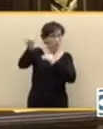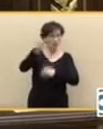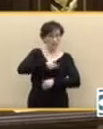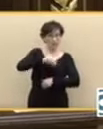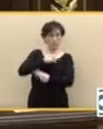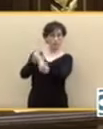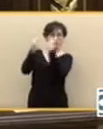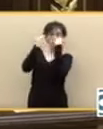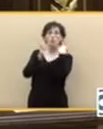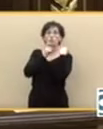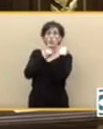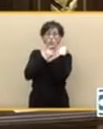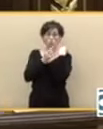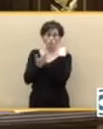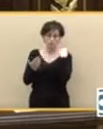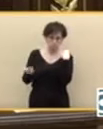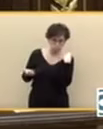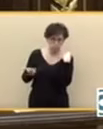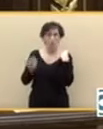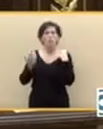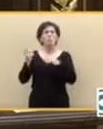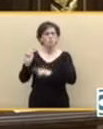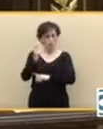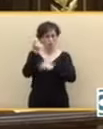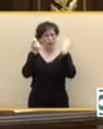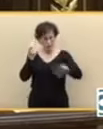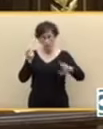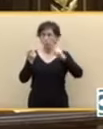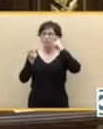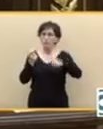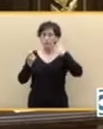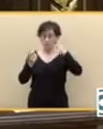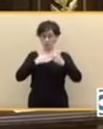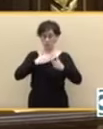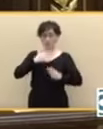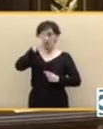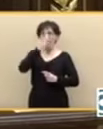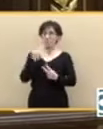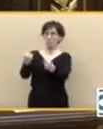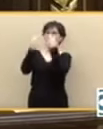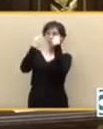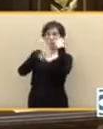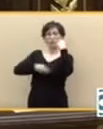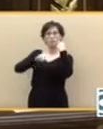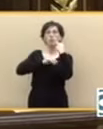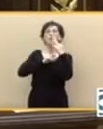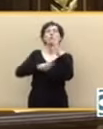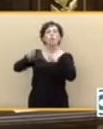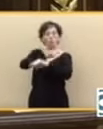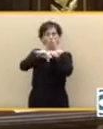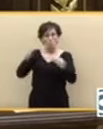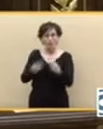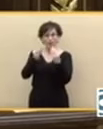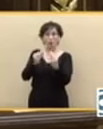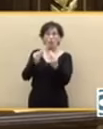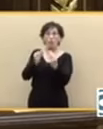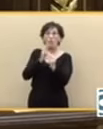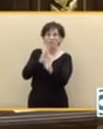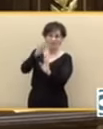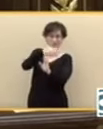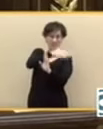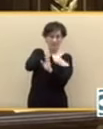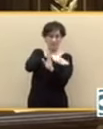conseguido, no sin esfuerzo, recuperar la imagen de nuestro país de los destrozos que causó en ella el gobierno